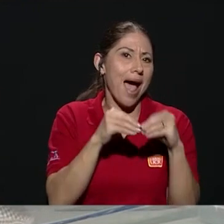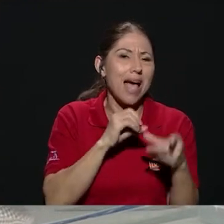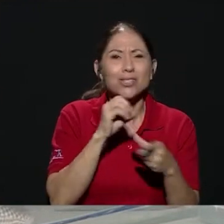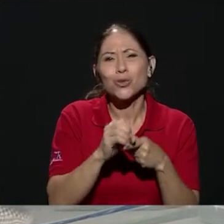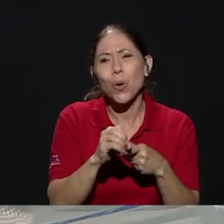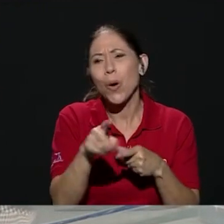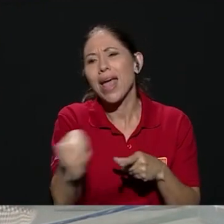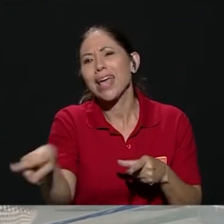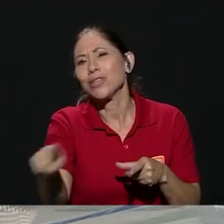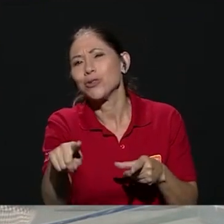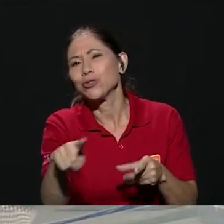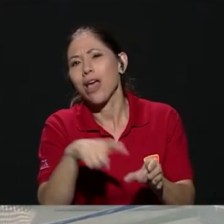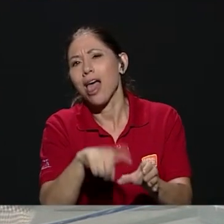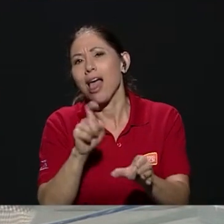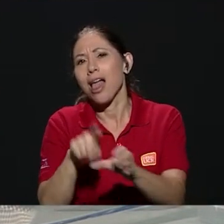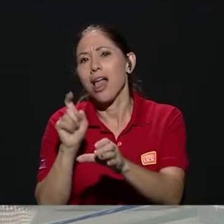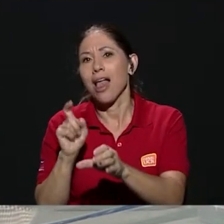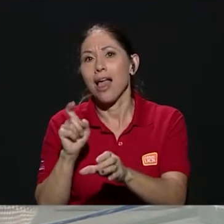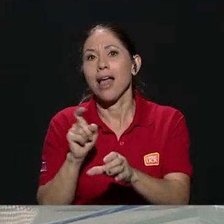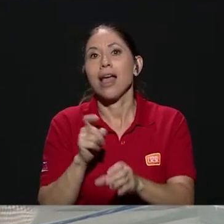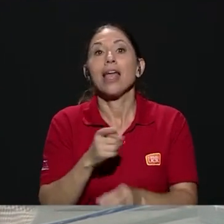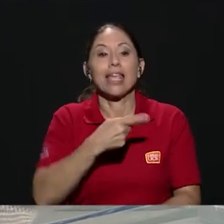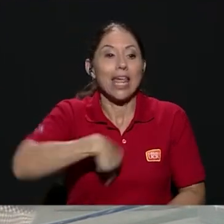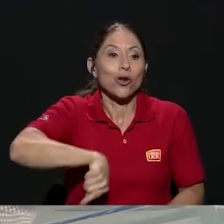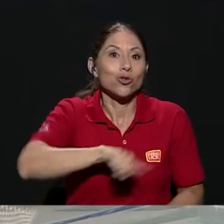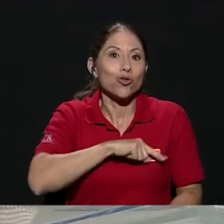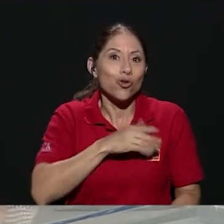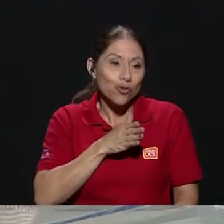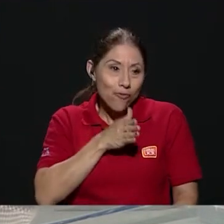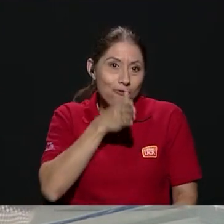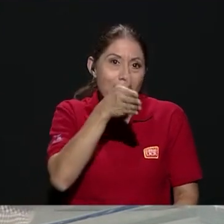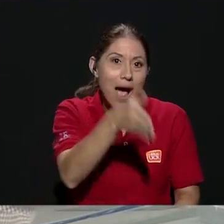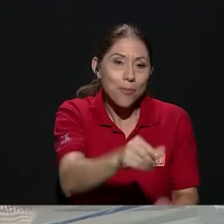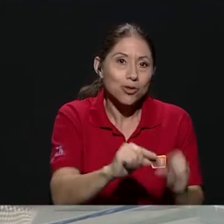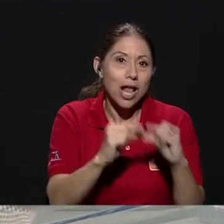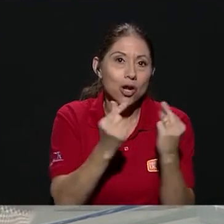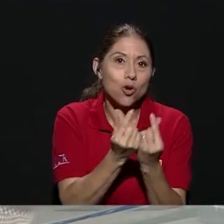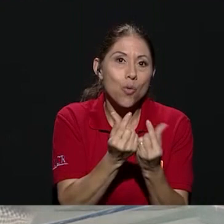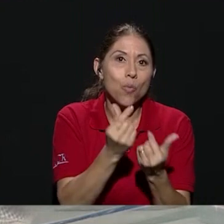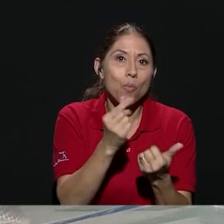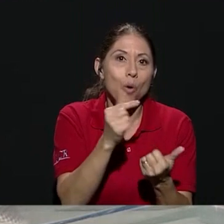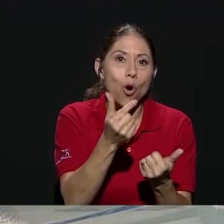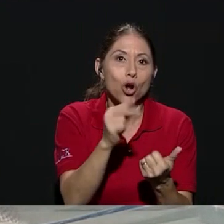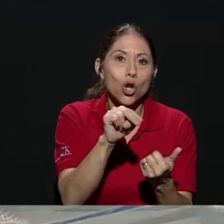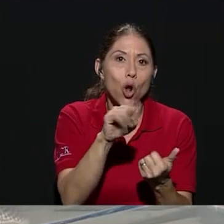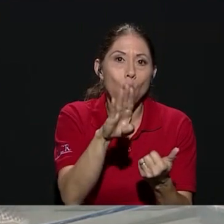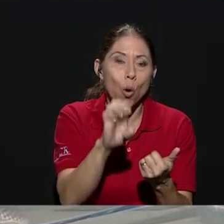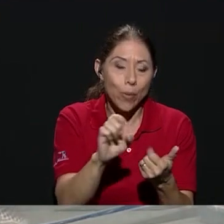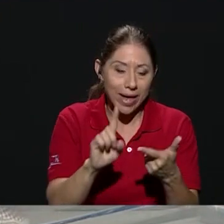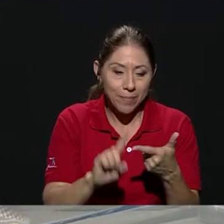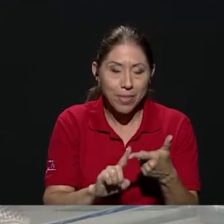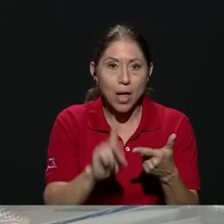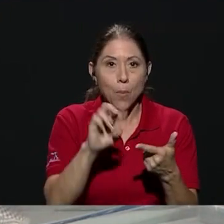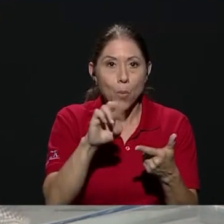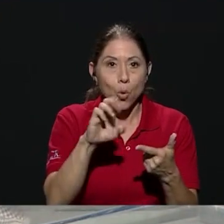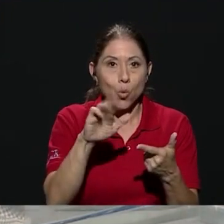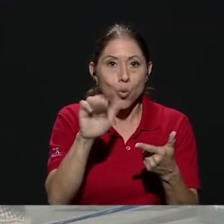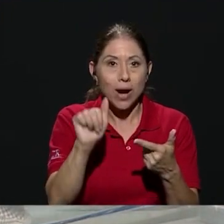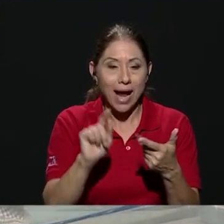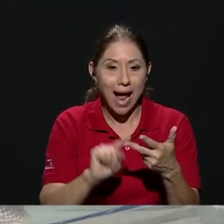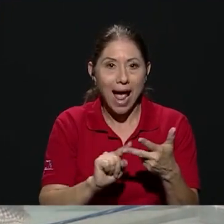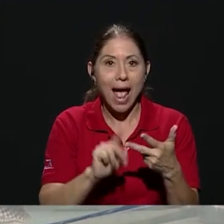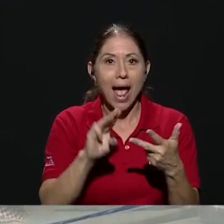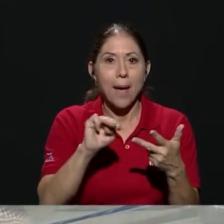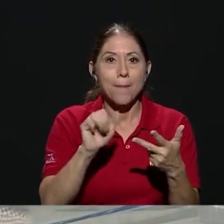camino. Entonces, el que nosotros vayamos al grupo Nove, al grupo Boruca, a los Malecu, al